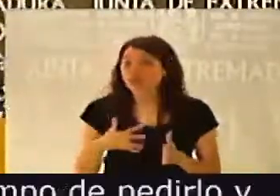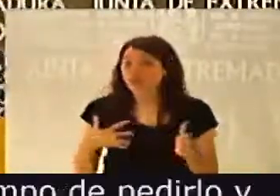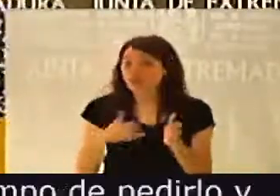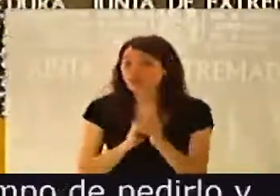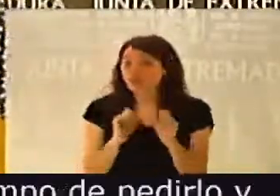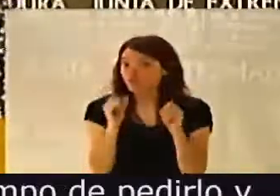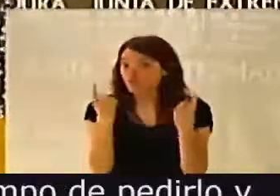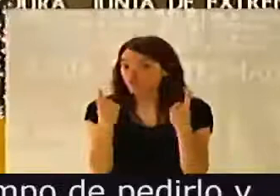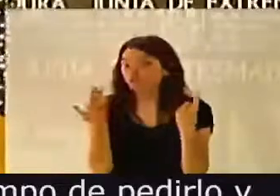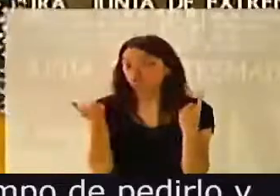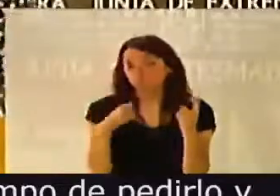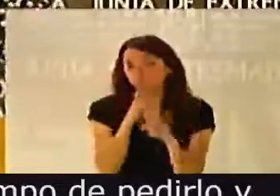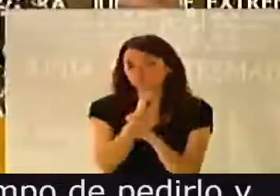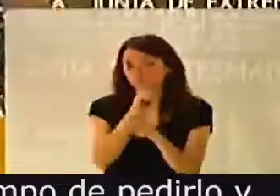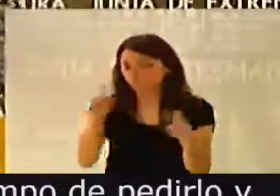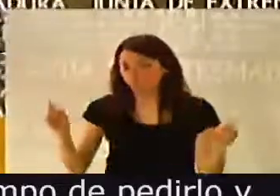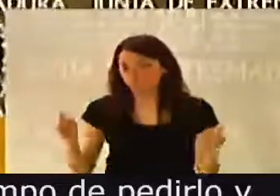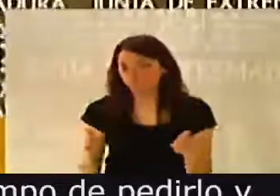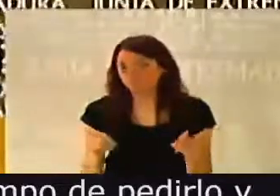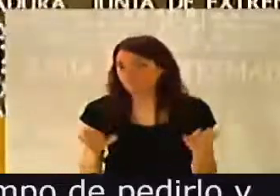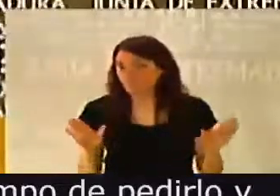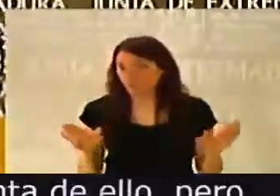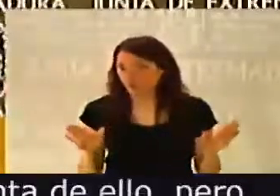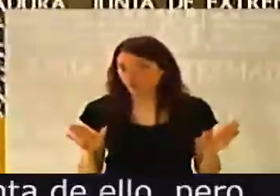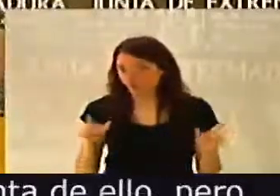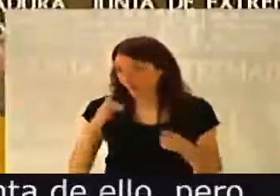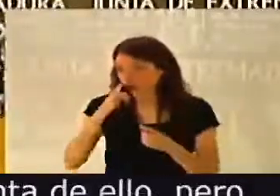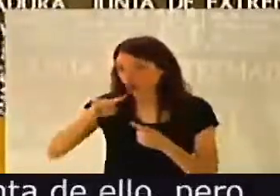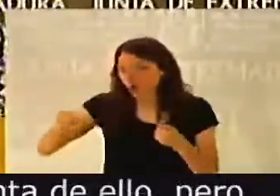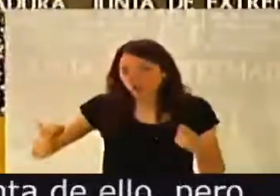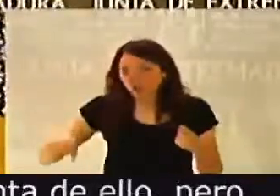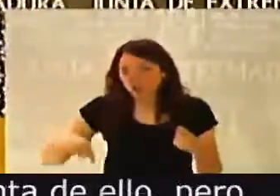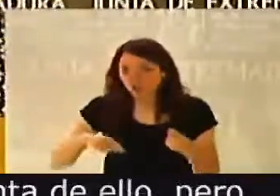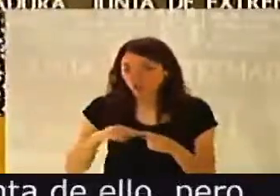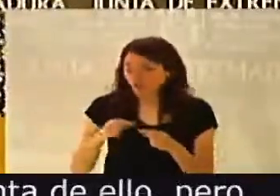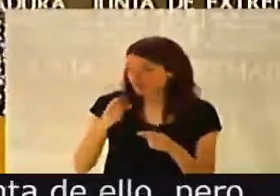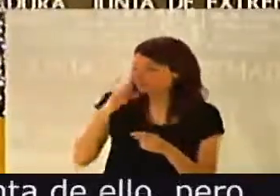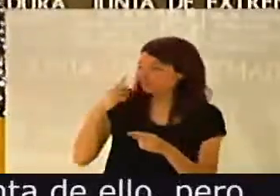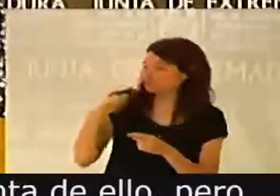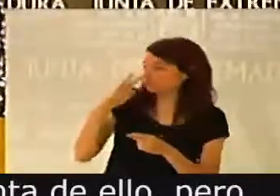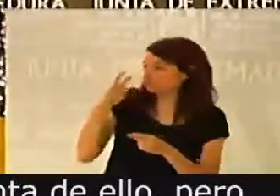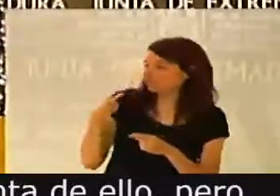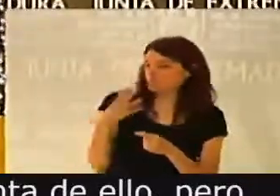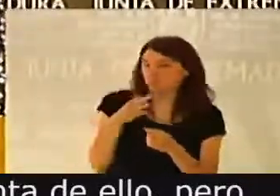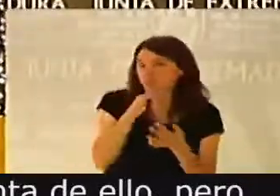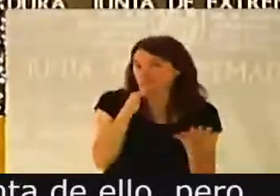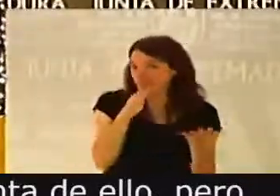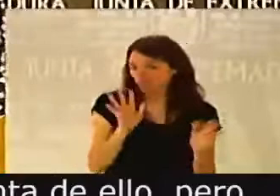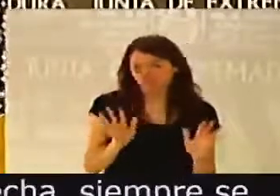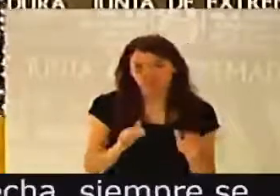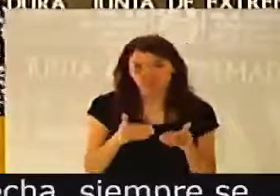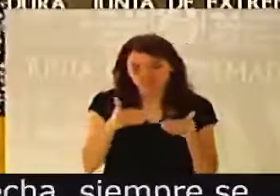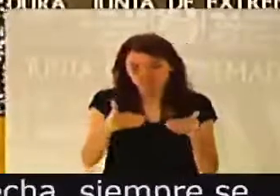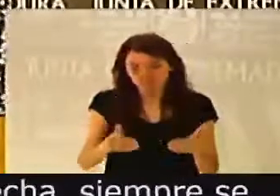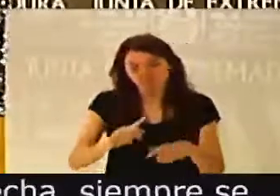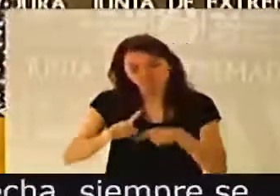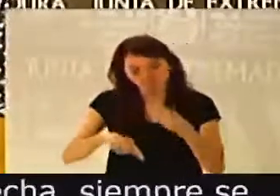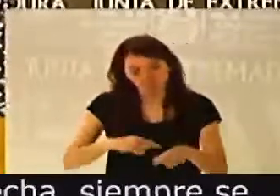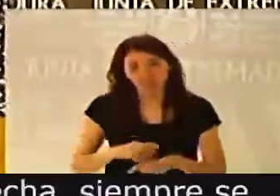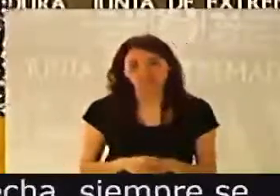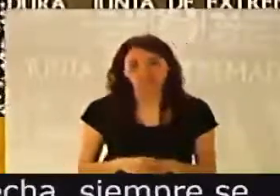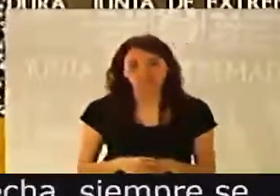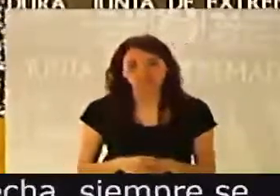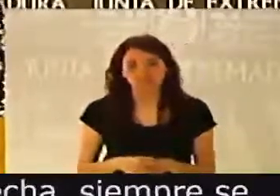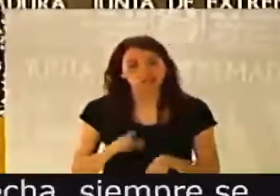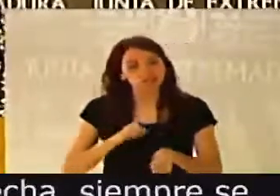daremos cuenta de ello. Pero vamos, que en ningún año se ha solicitado a esta fecha, siempre se hace en fechas posteriores. Estamos en tiempo